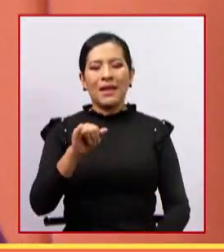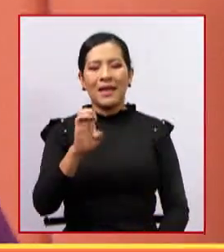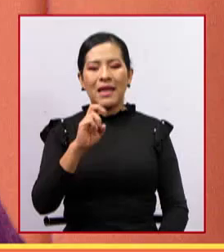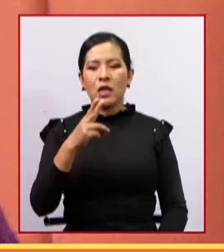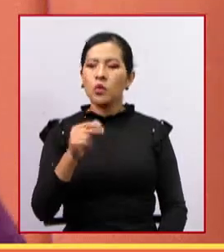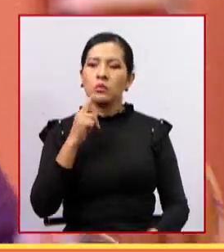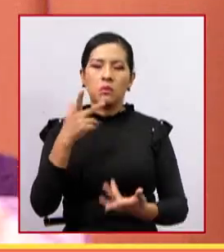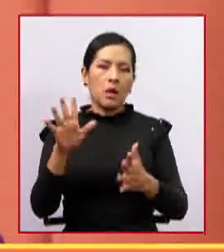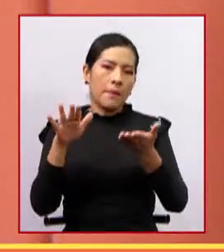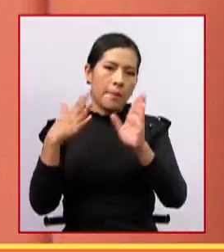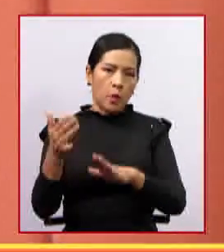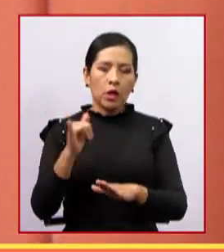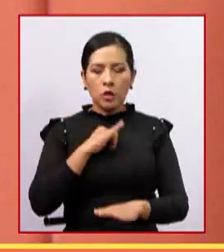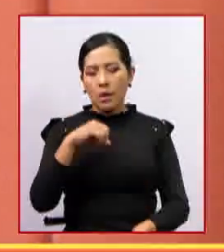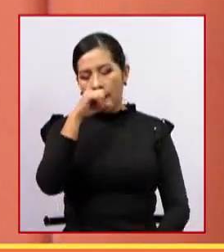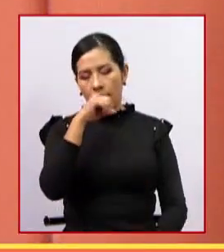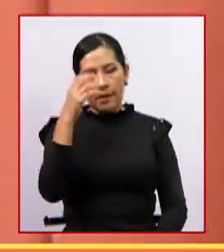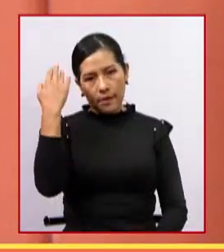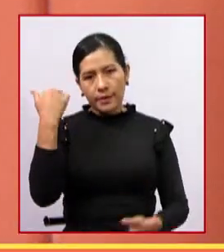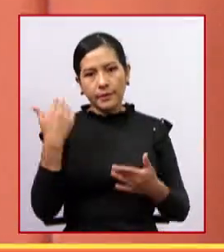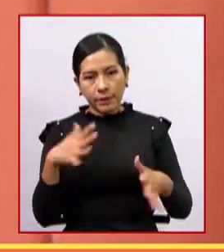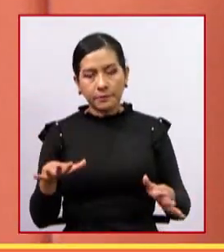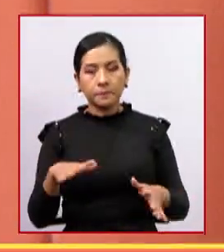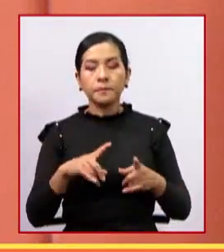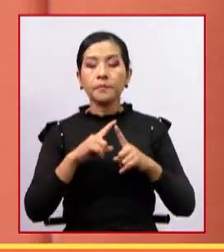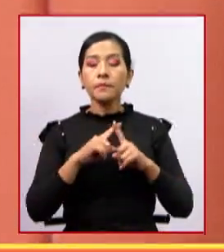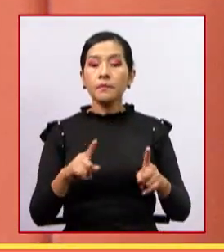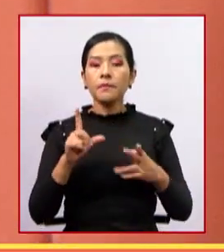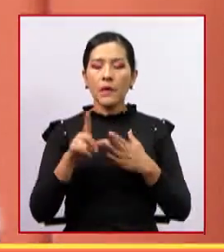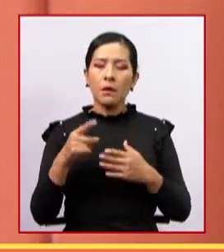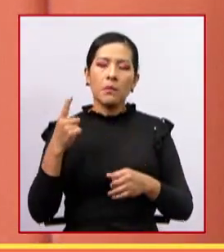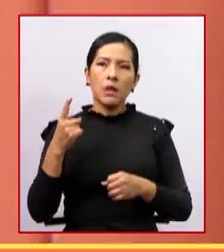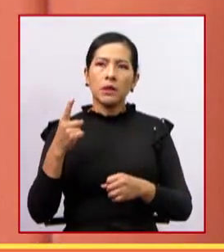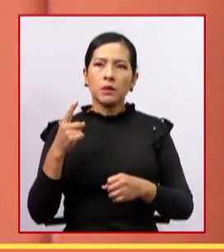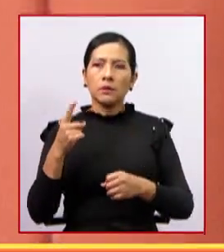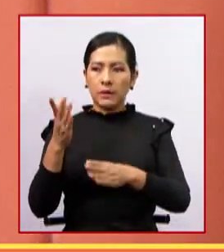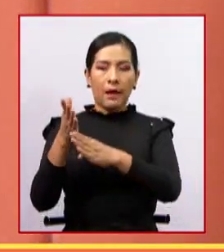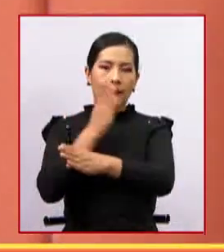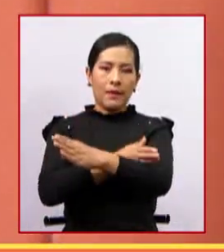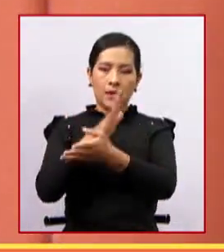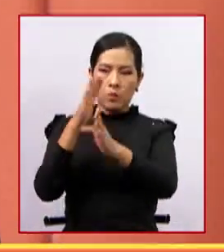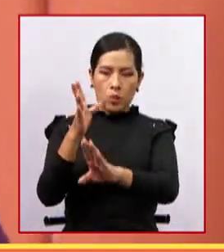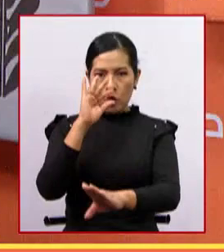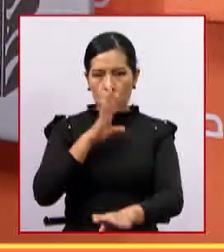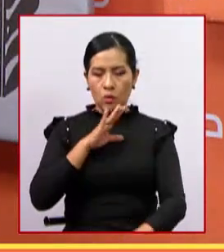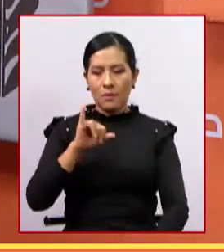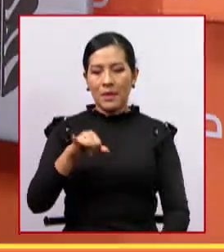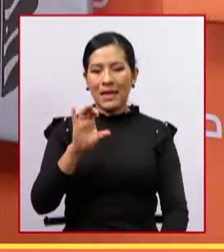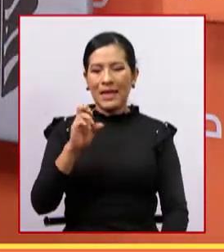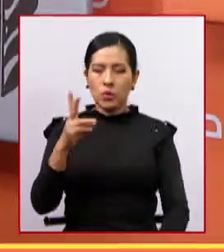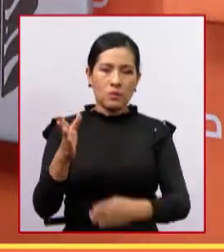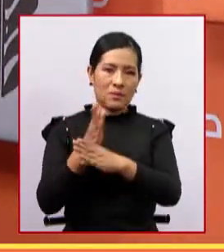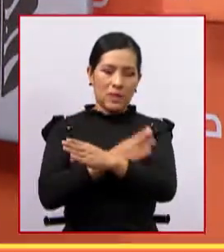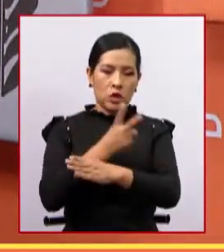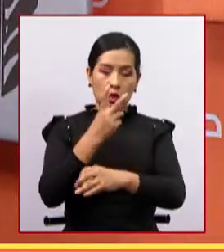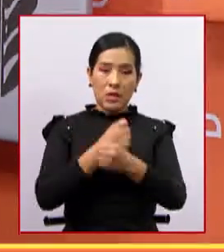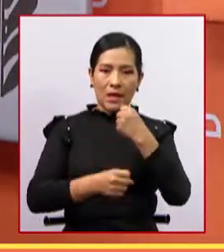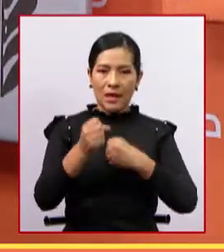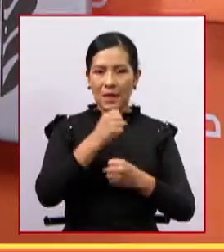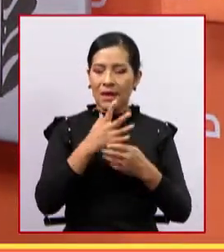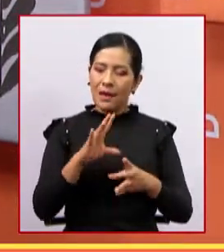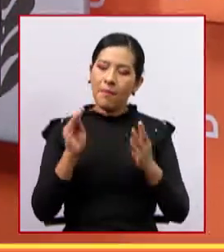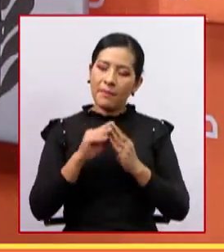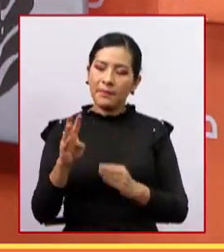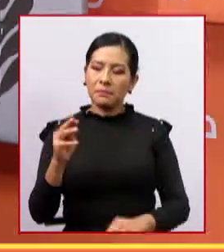dejado. Pero unos 2 años antes también habíamos hecho el homenaje a Matilde y a